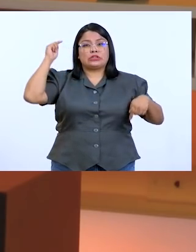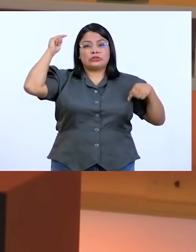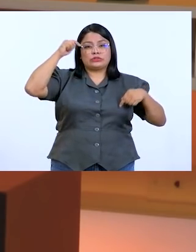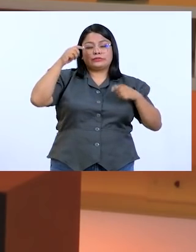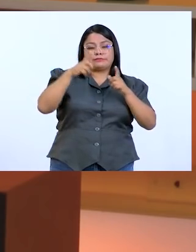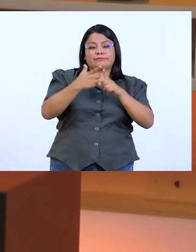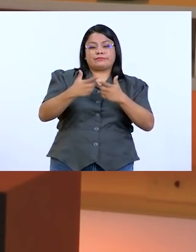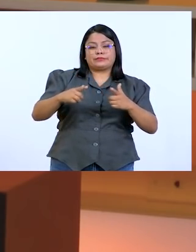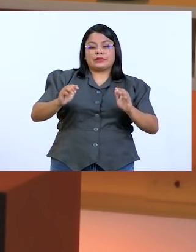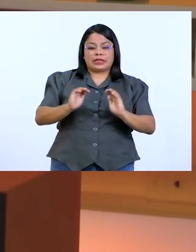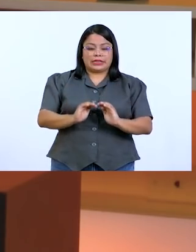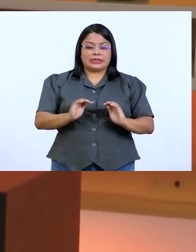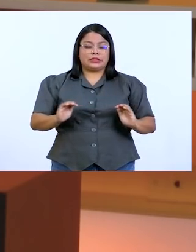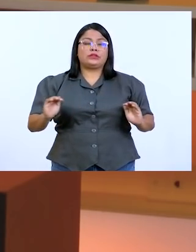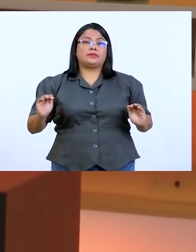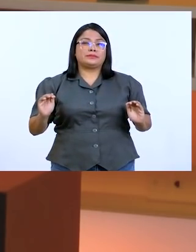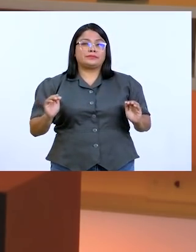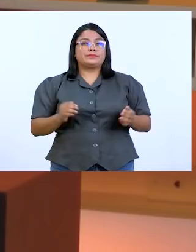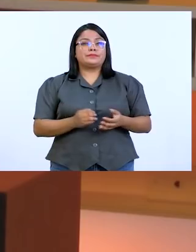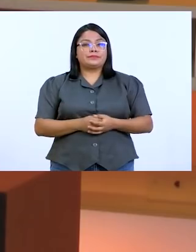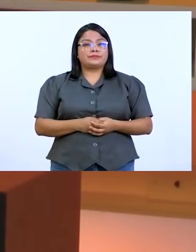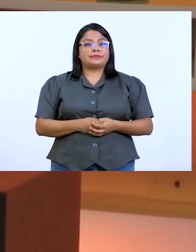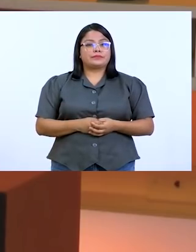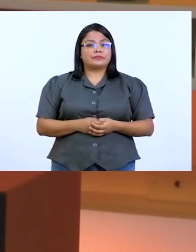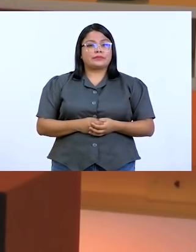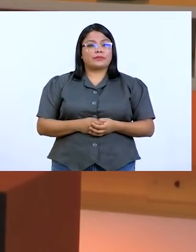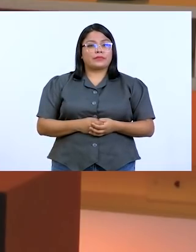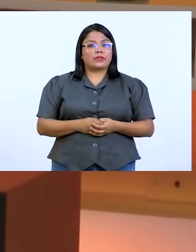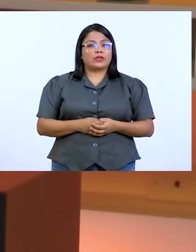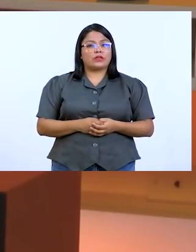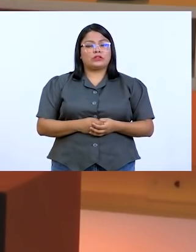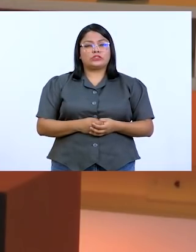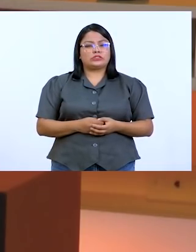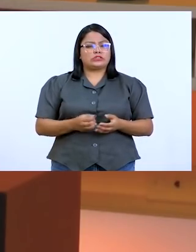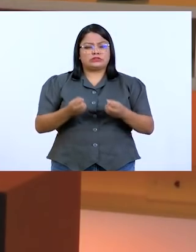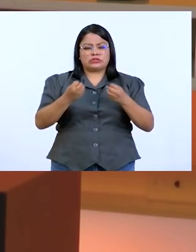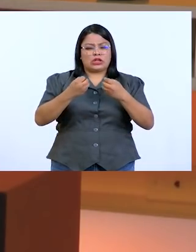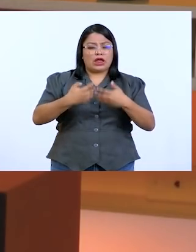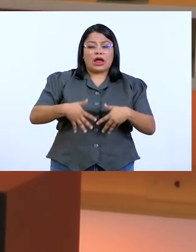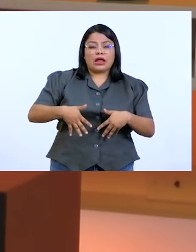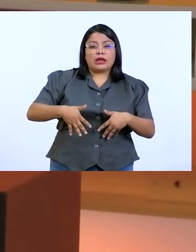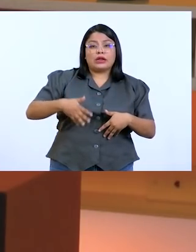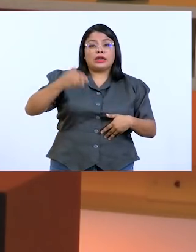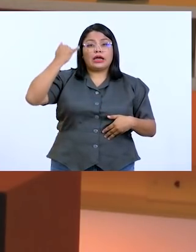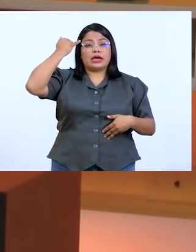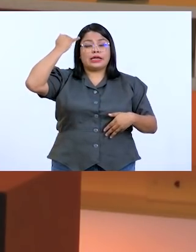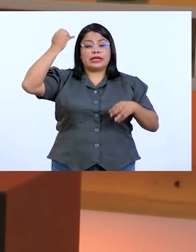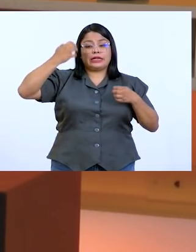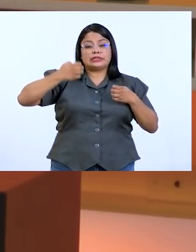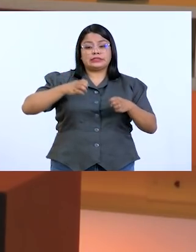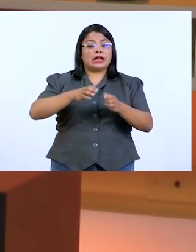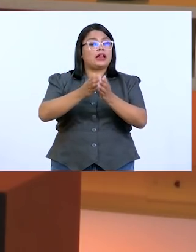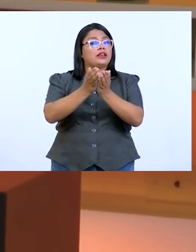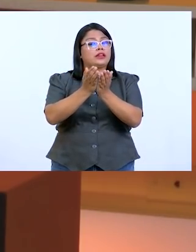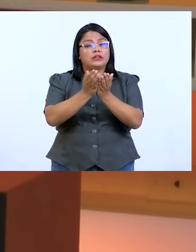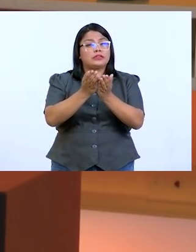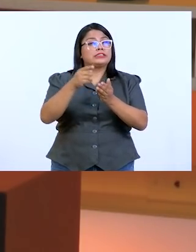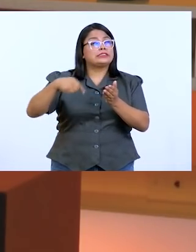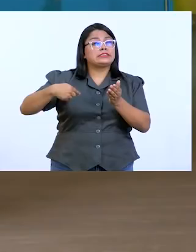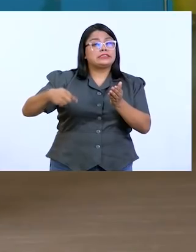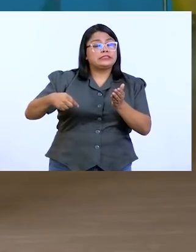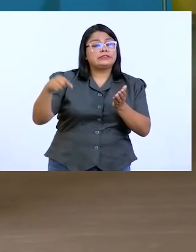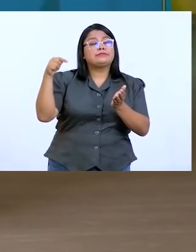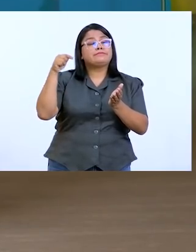la conciencia lingüística en los niños y las niñas, sin abandonar la estrategia de la